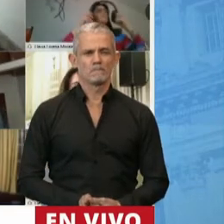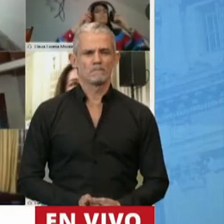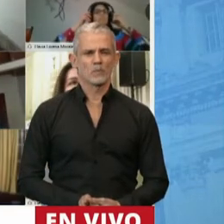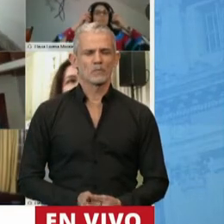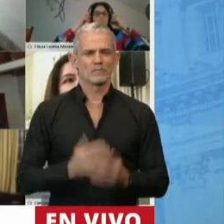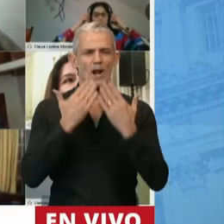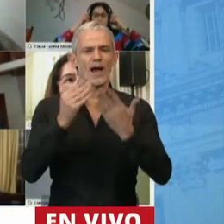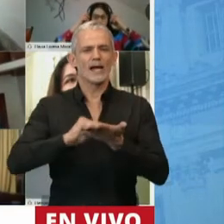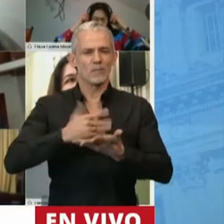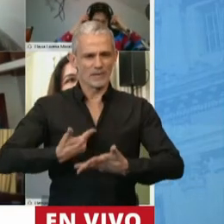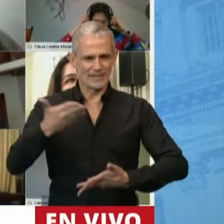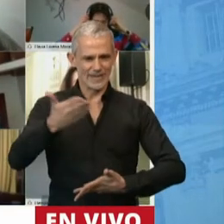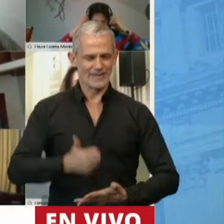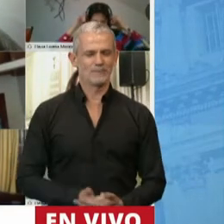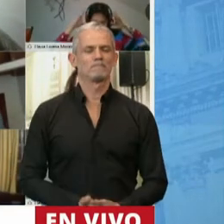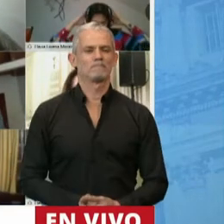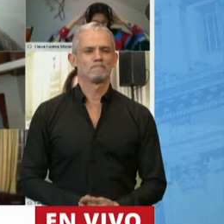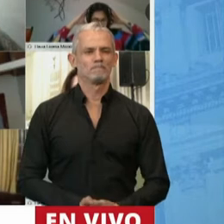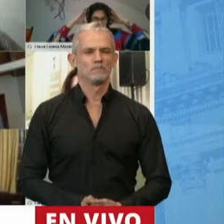Gracias, señor presidente.